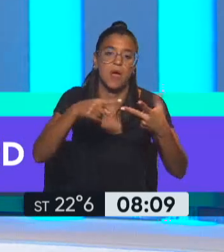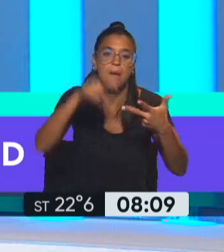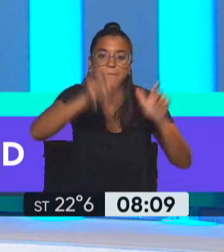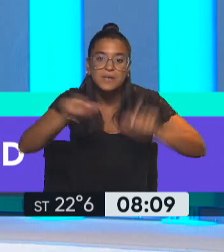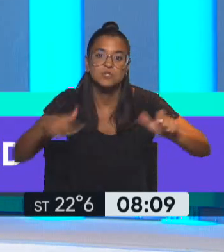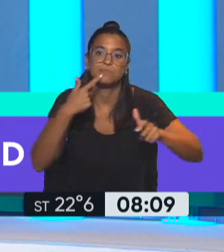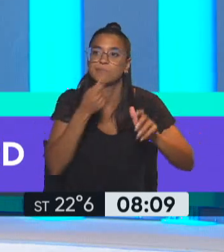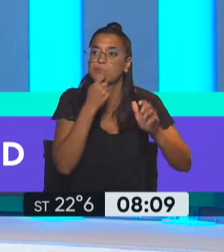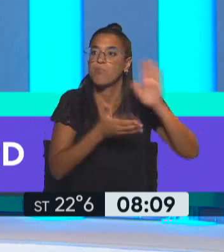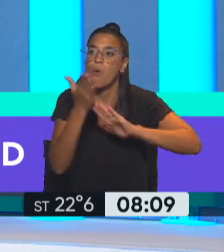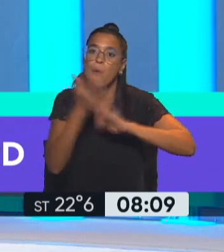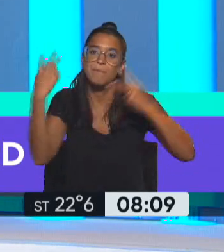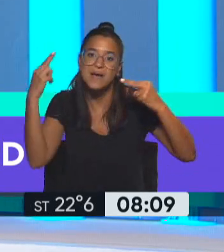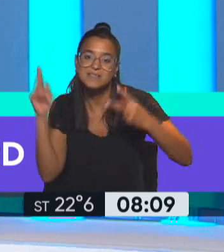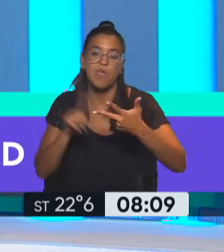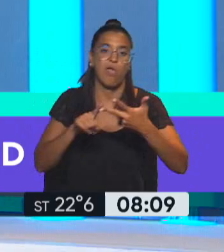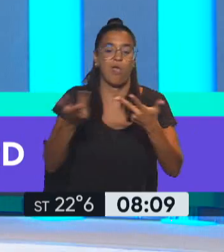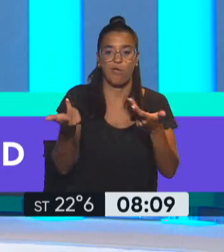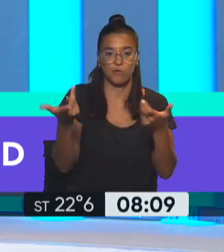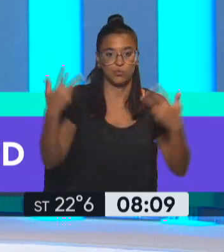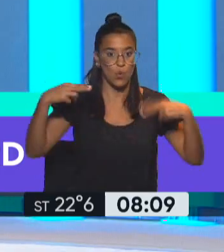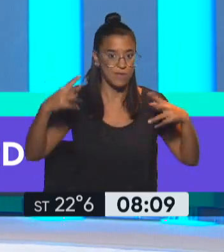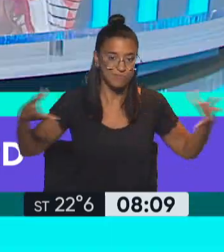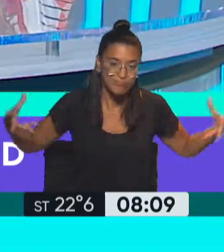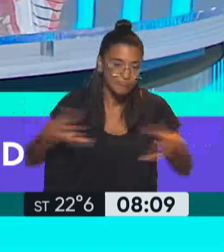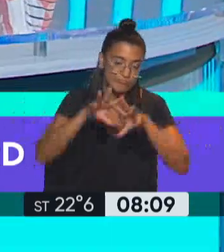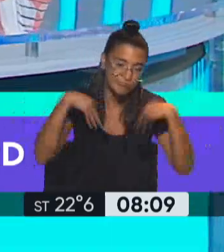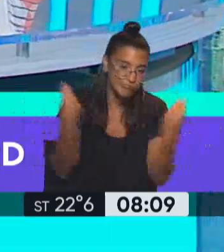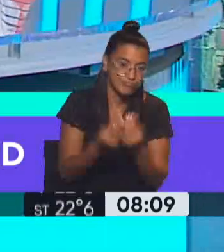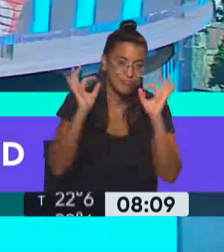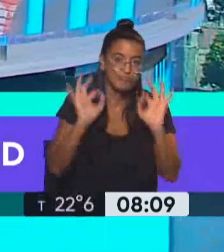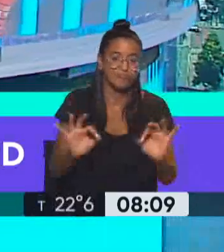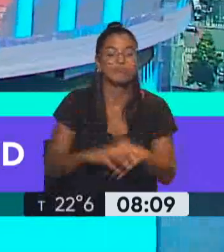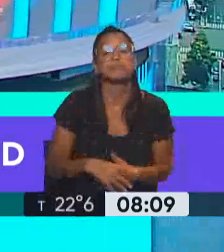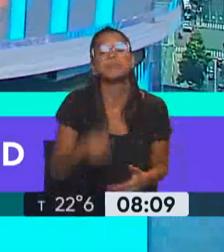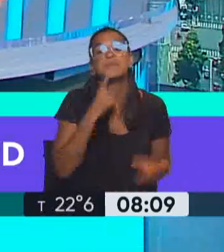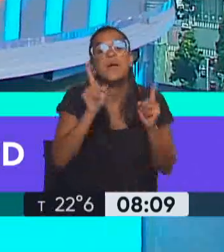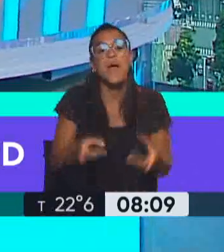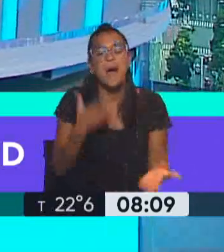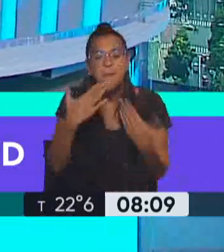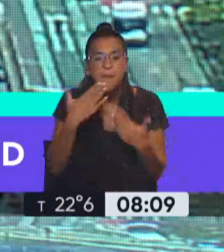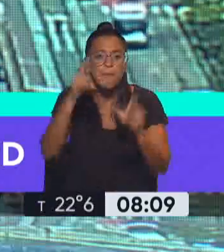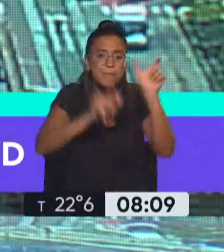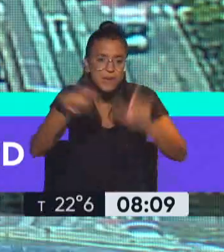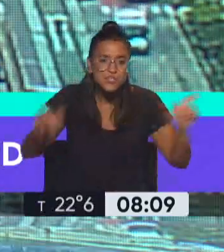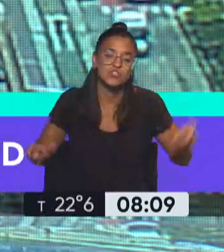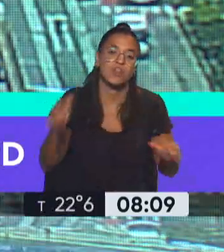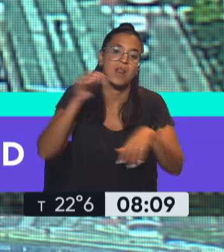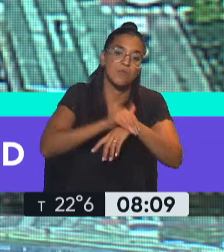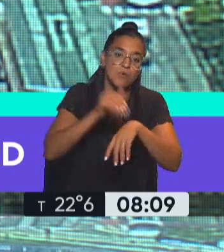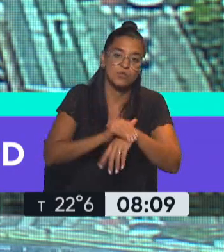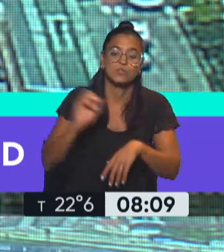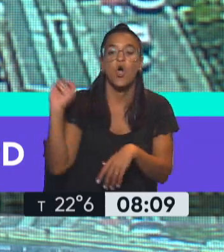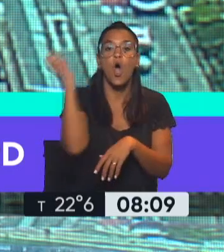excursiones yo es es todo el turismo claro un impulso general por eso es que estuvimos hablando con quienes están al frente de los hoteles no la